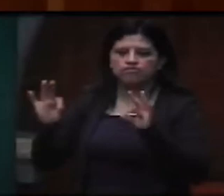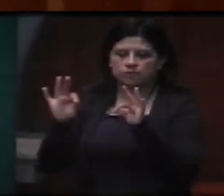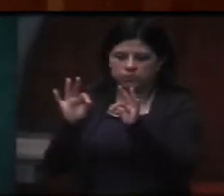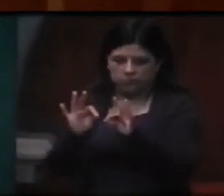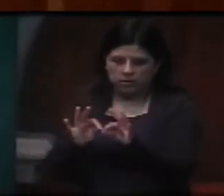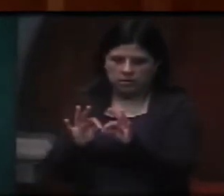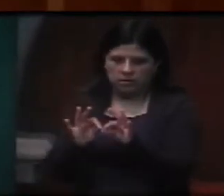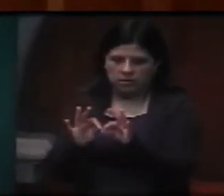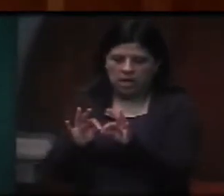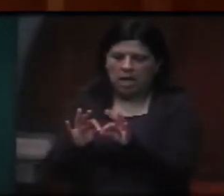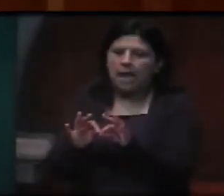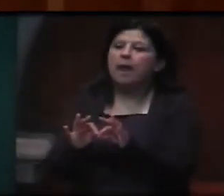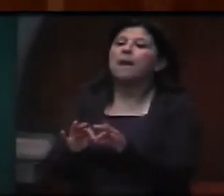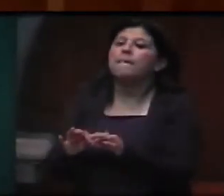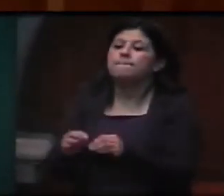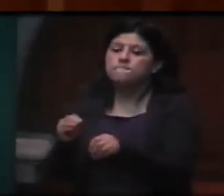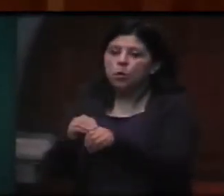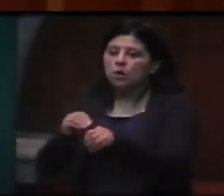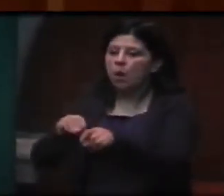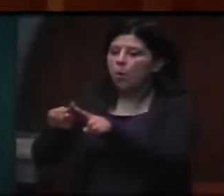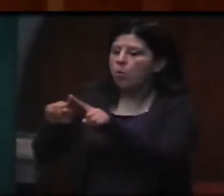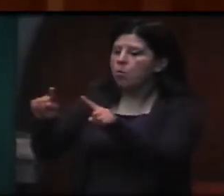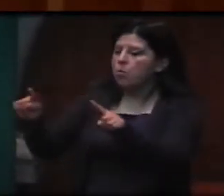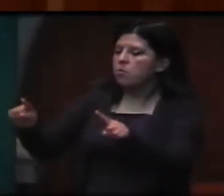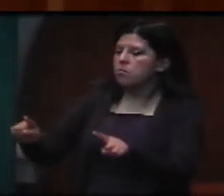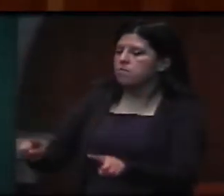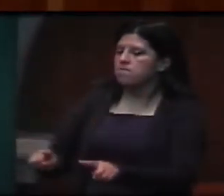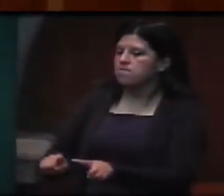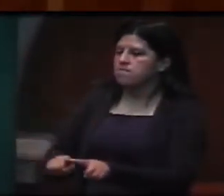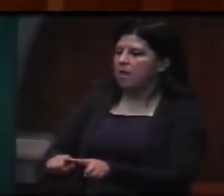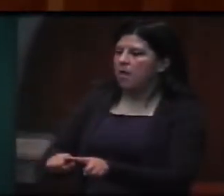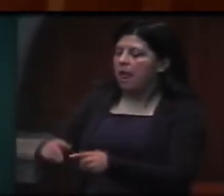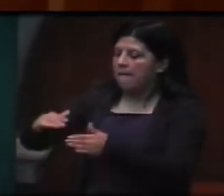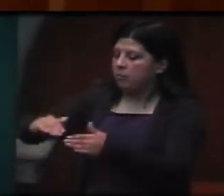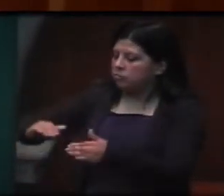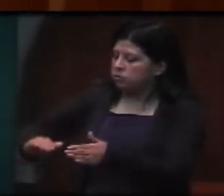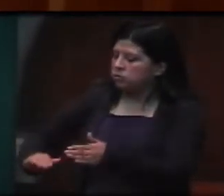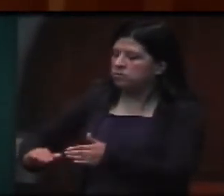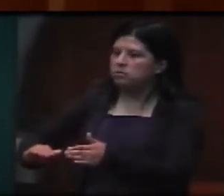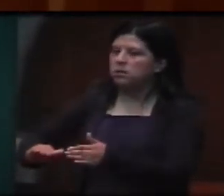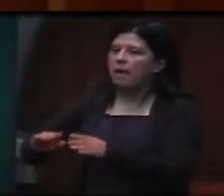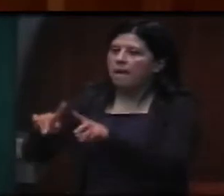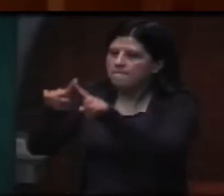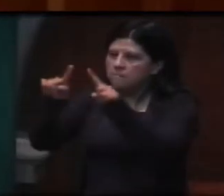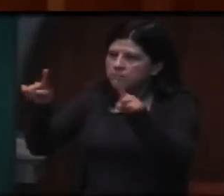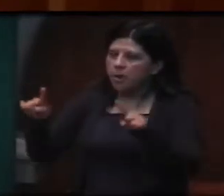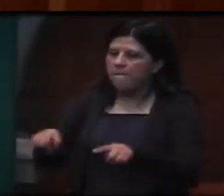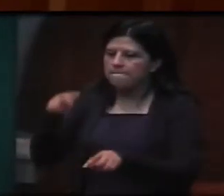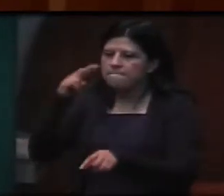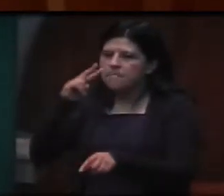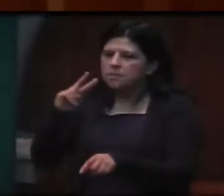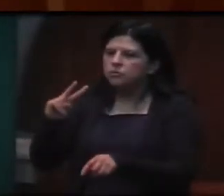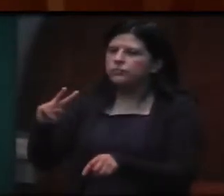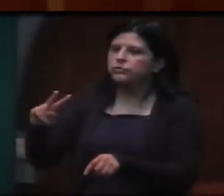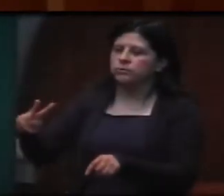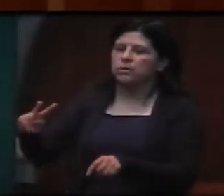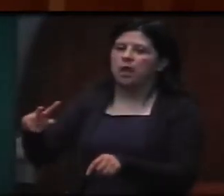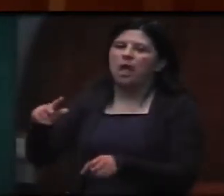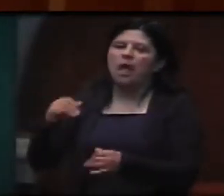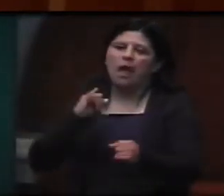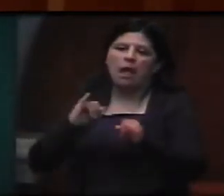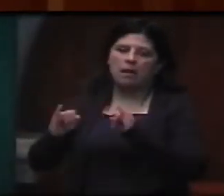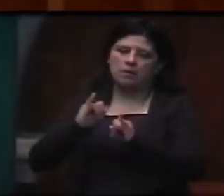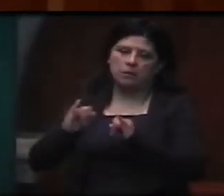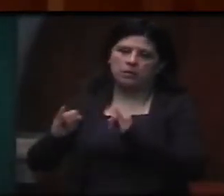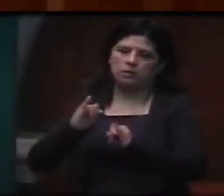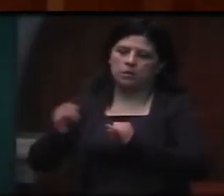el colocar un recuadro permanente en la parte inferior de la pantalla a fin de enfocar a un intérprete de lengua